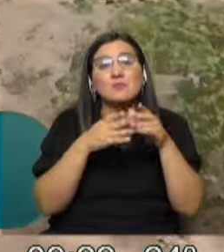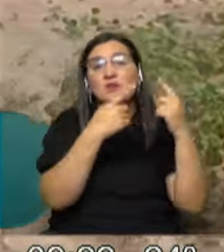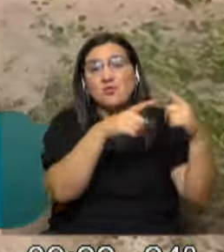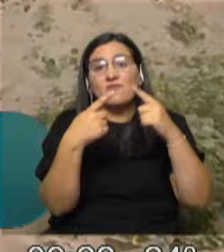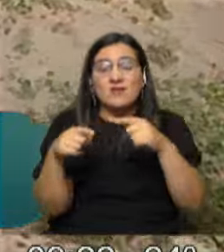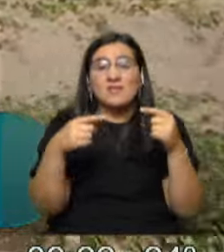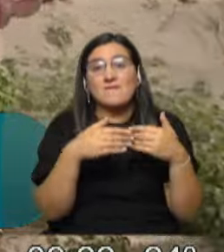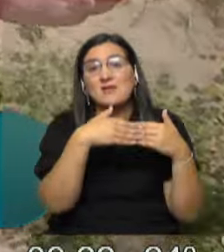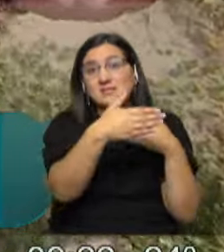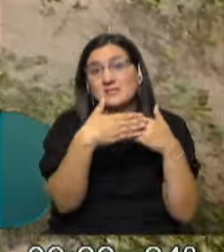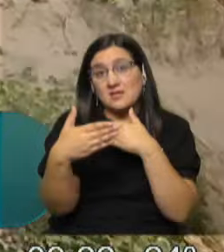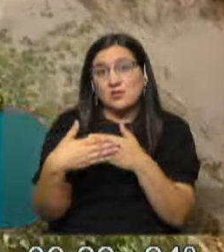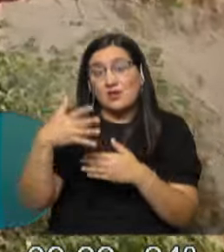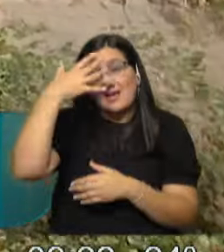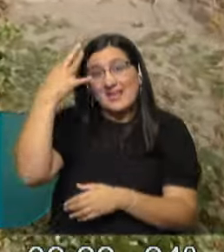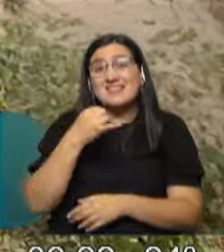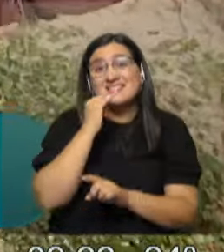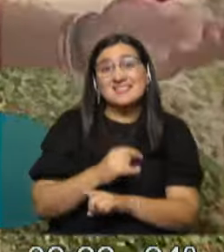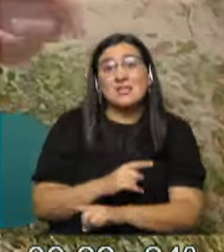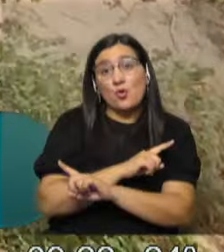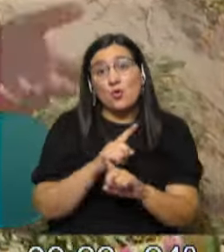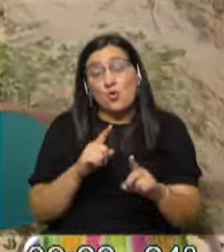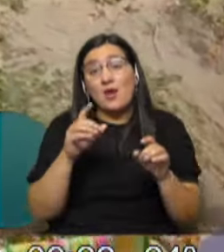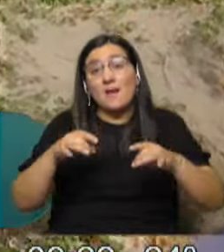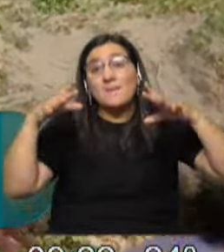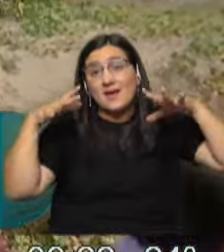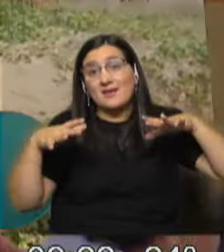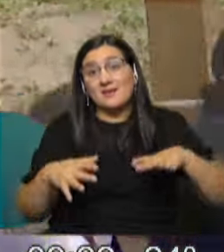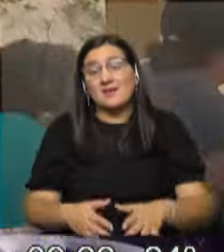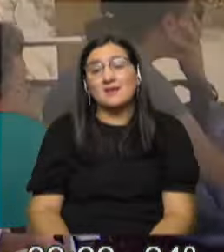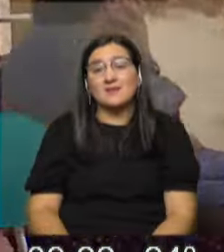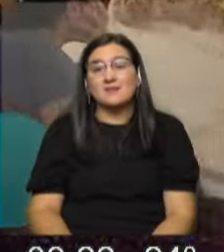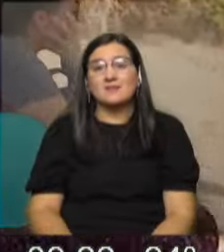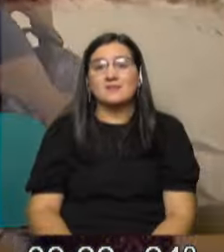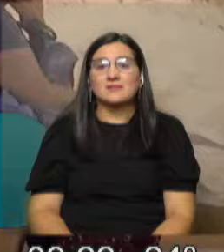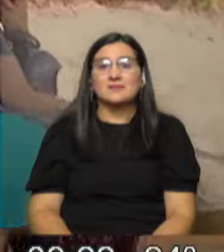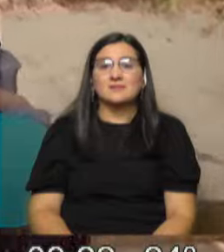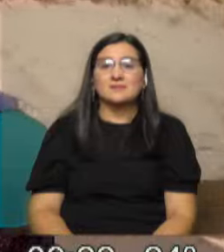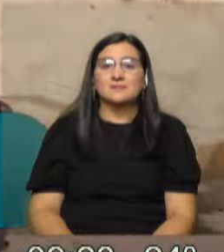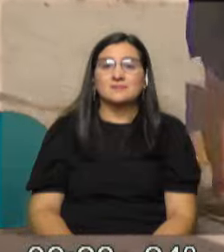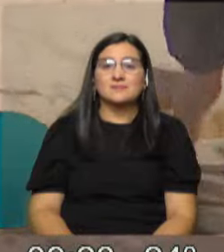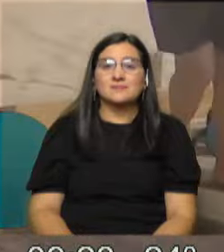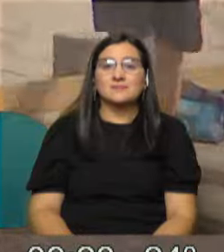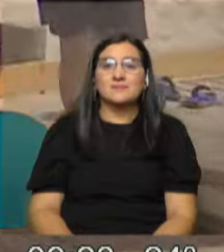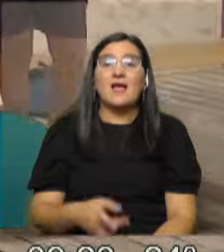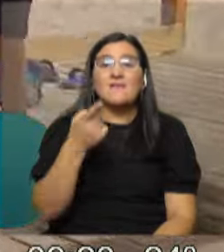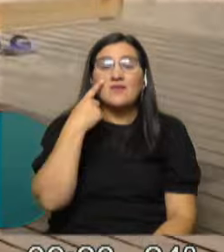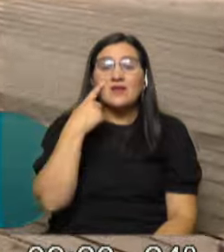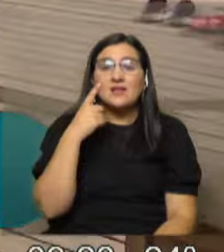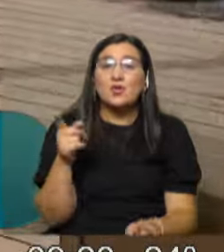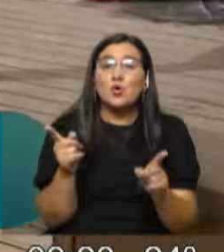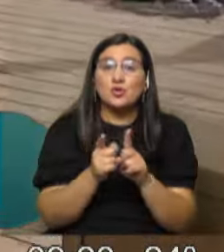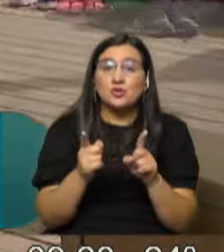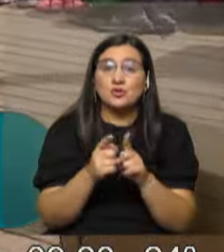distintos vecinos y vecinas, bueno, si creen o no en la magia, cosa que iremos a dirimir en el día de hoy. A ver, acá, cortito,